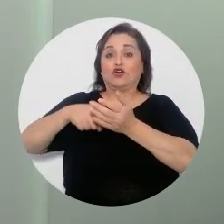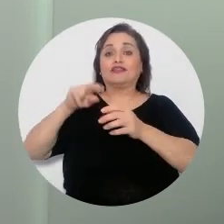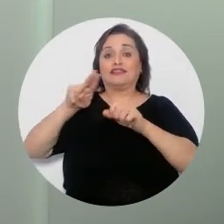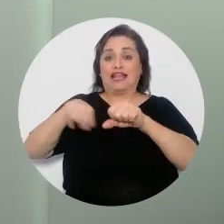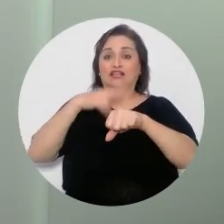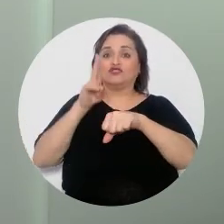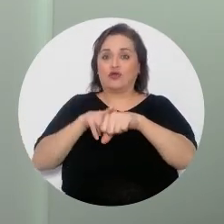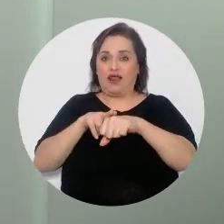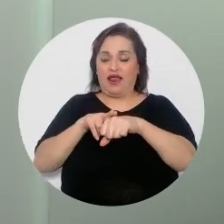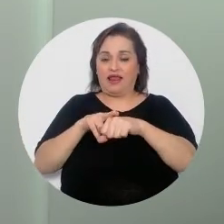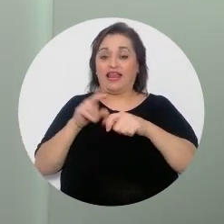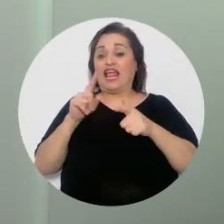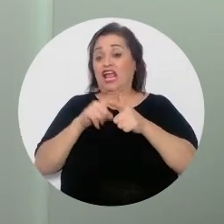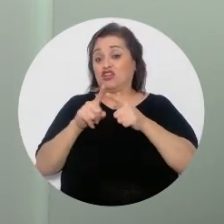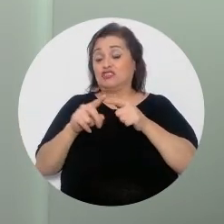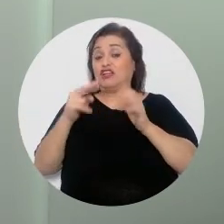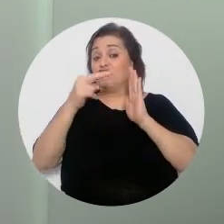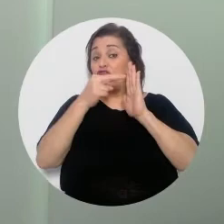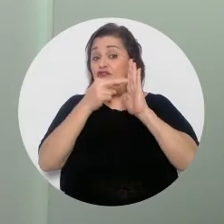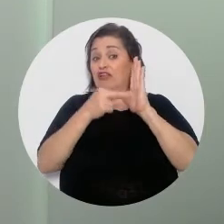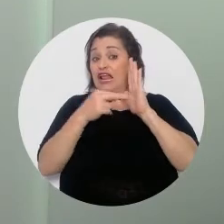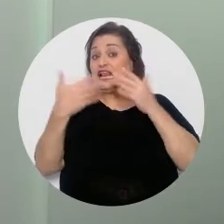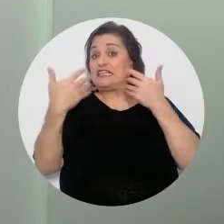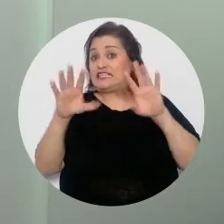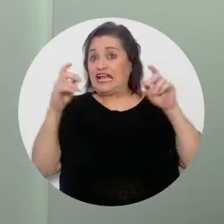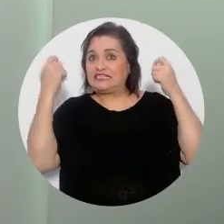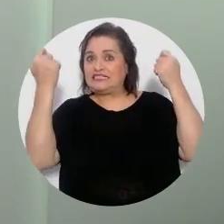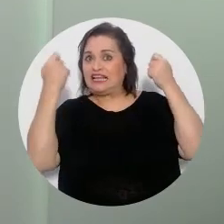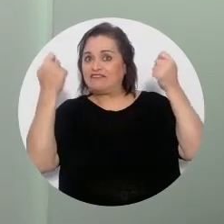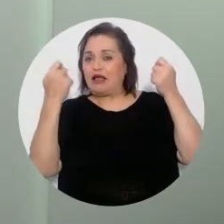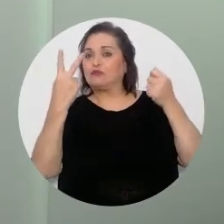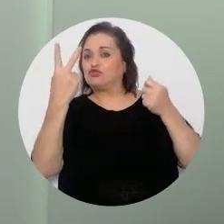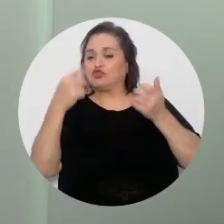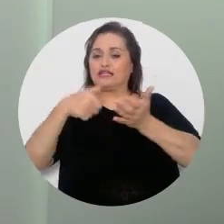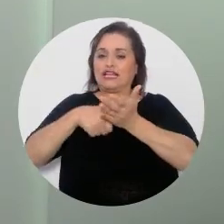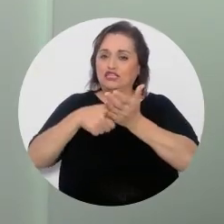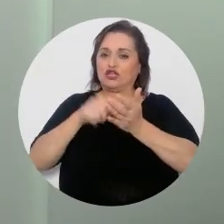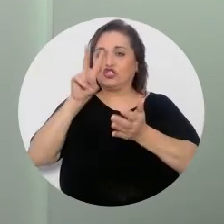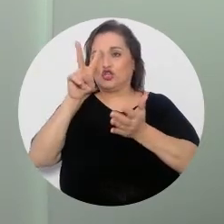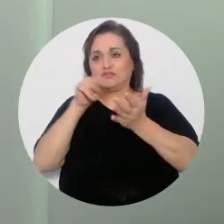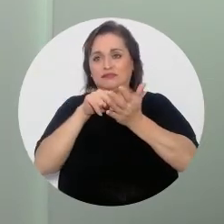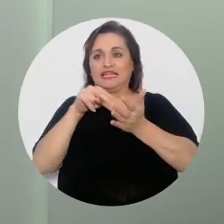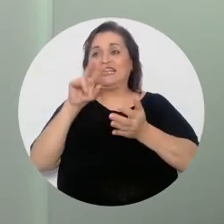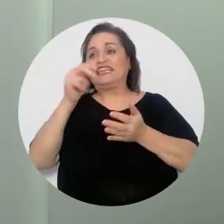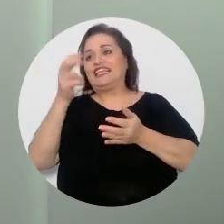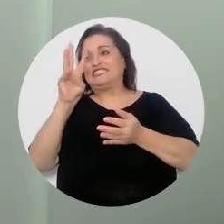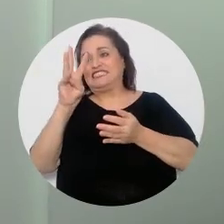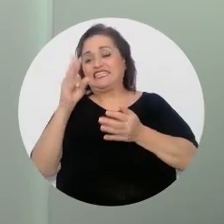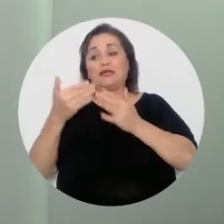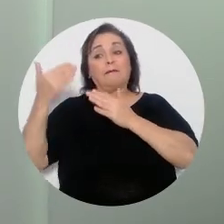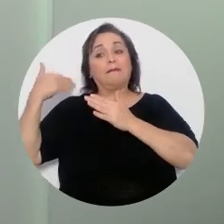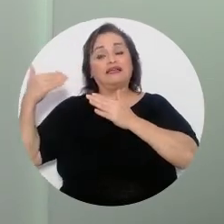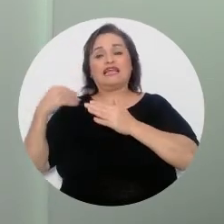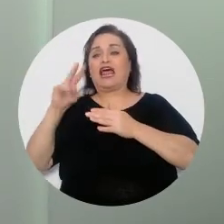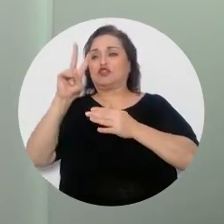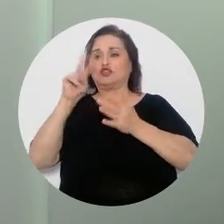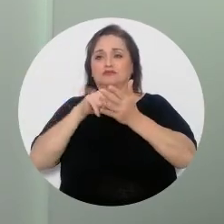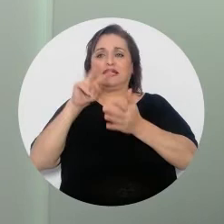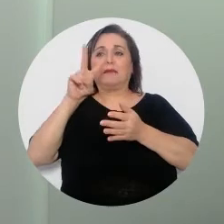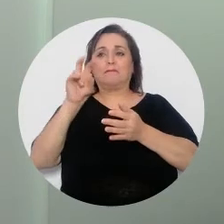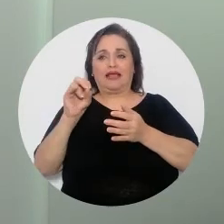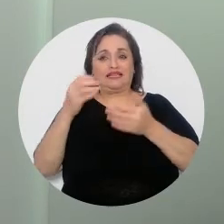elección nacional. Sin embargo, con esas reglas ya celebramos 2 elecciones, la del 2016 y la pasada